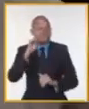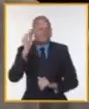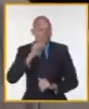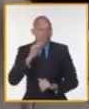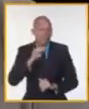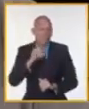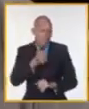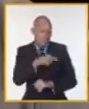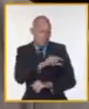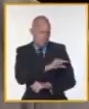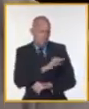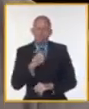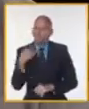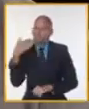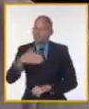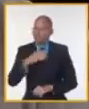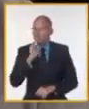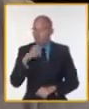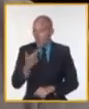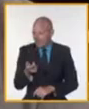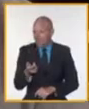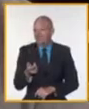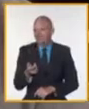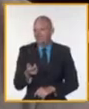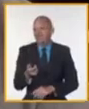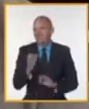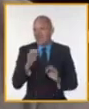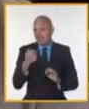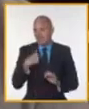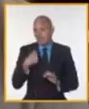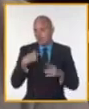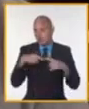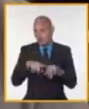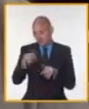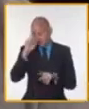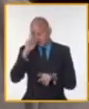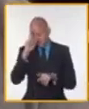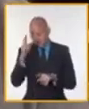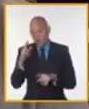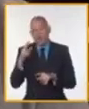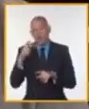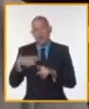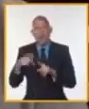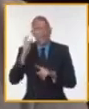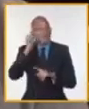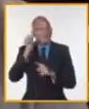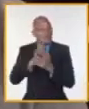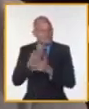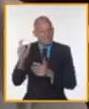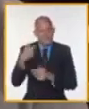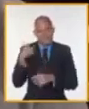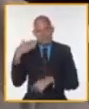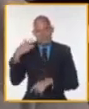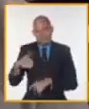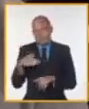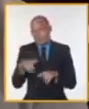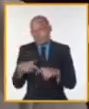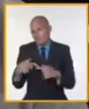visitamos la Dirección de Salud Pública y nosotros, el Secretariado Nacional de la FMC, y se hizo un análisis porque lo estamos